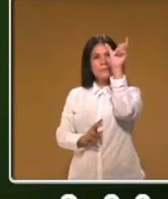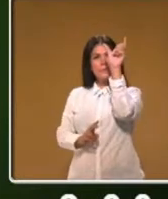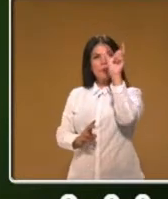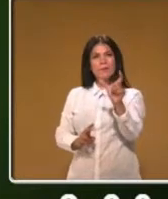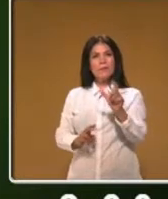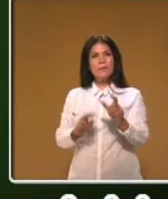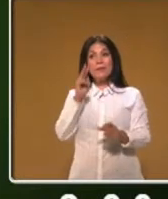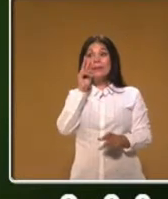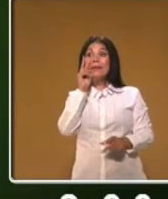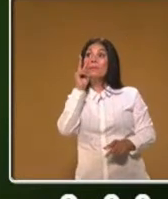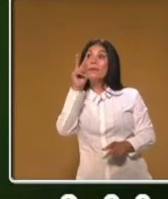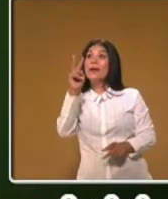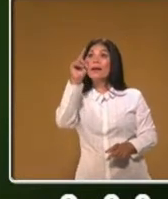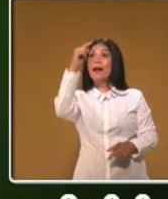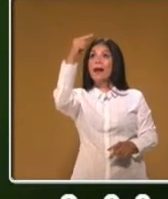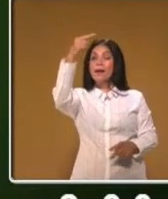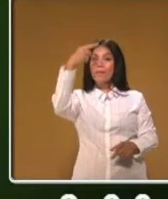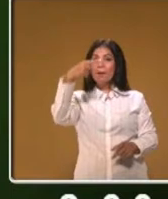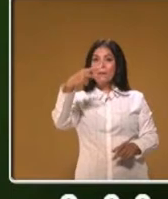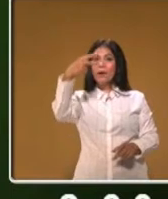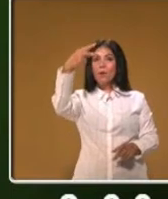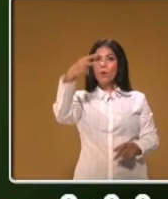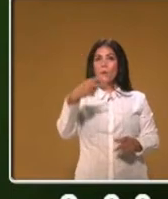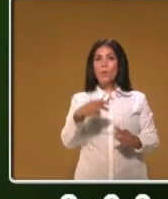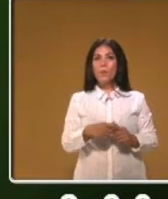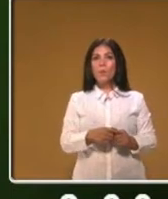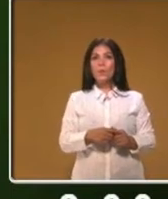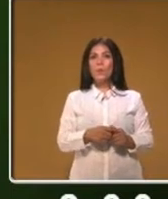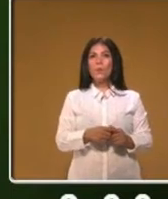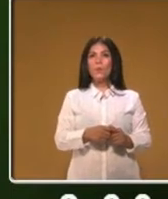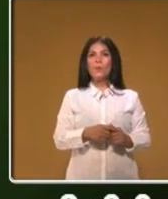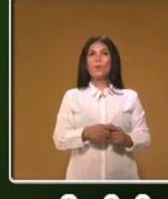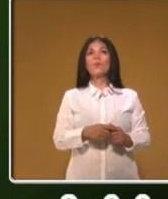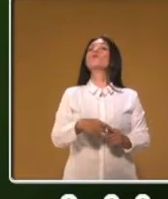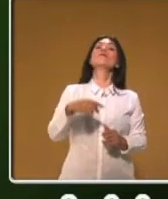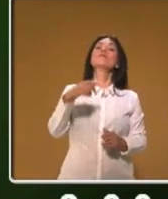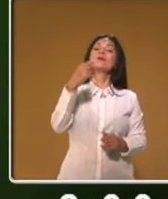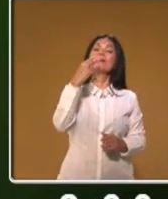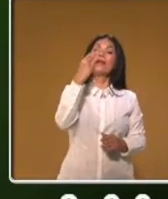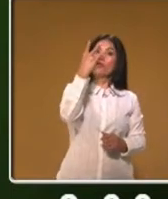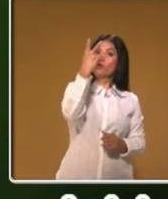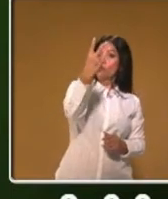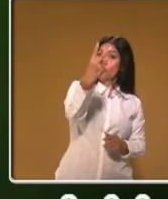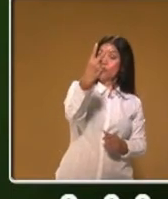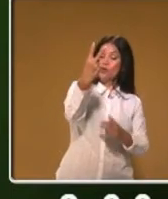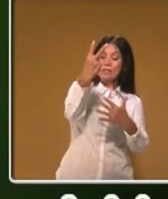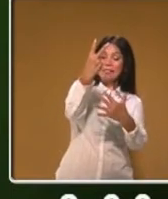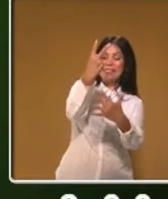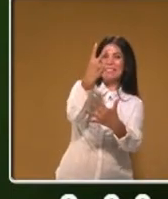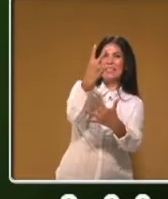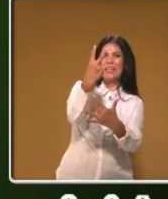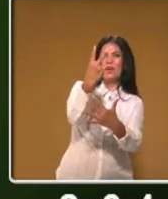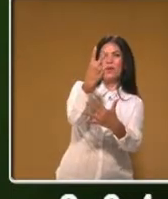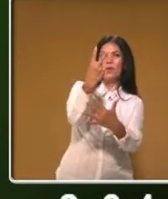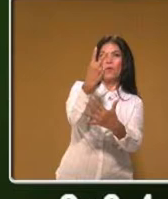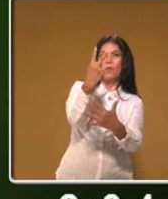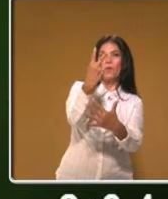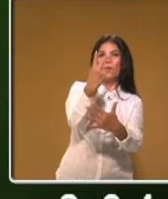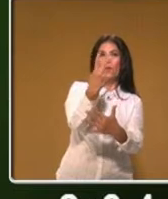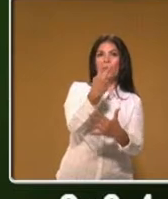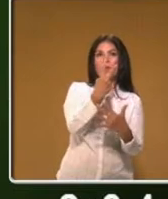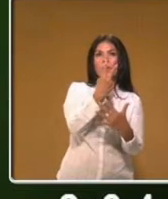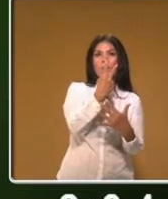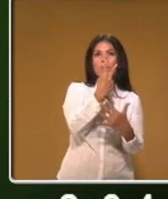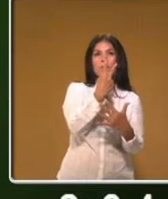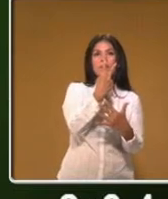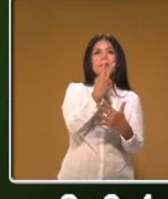es el truco? Si te das cuenta, yo puse un 2 y puse un 5. ¿De dónde los obtuve? Los obtuve de estos